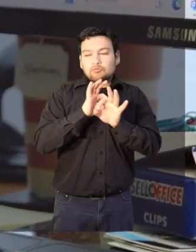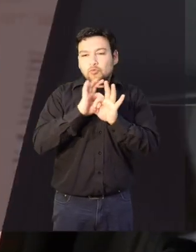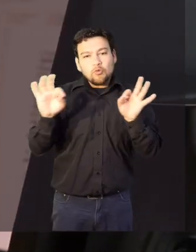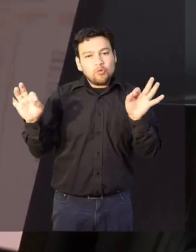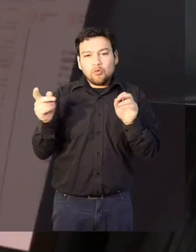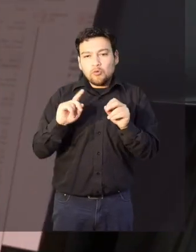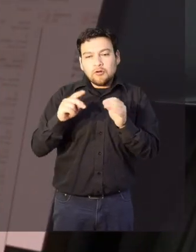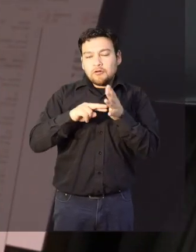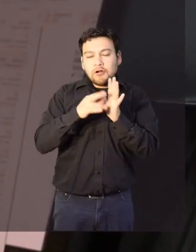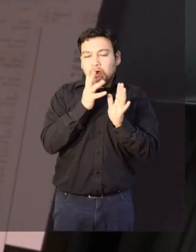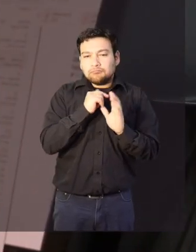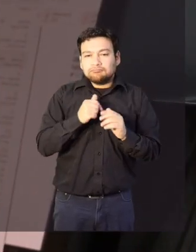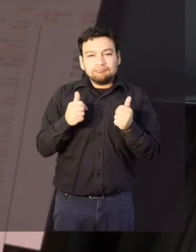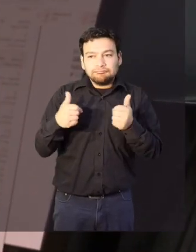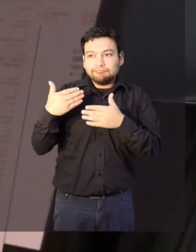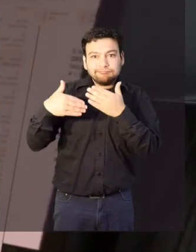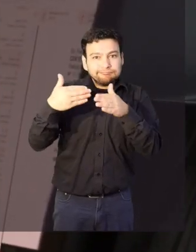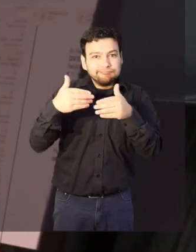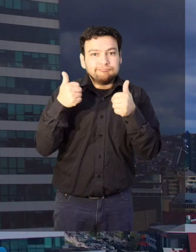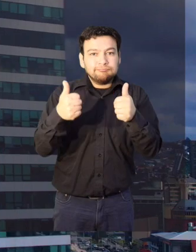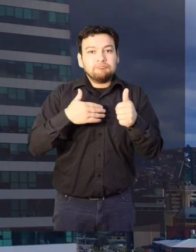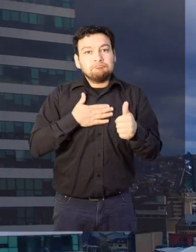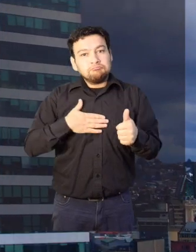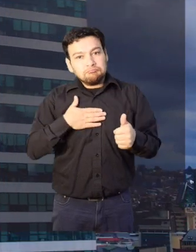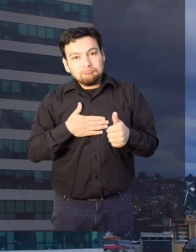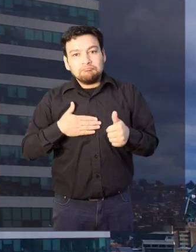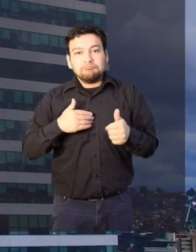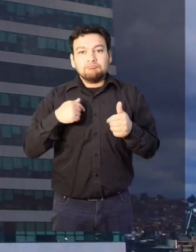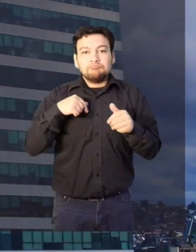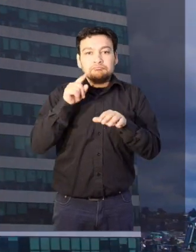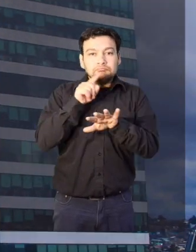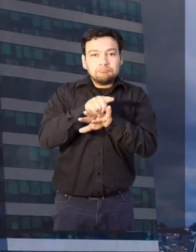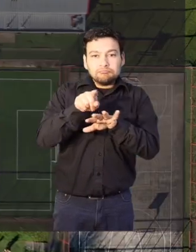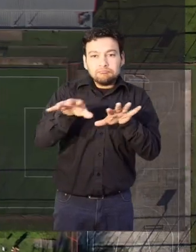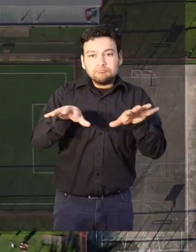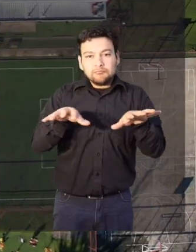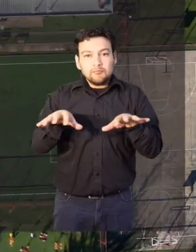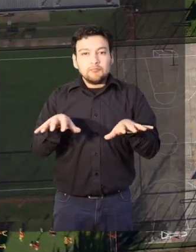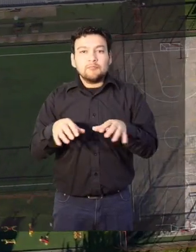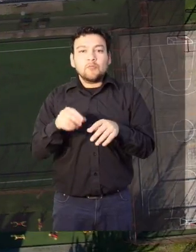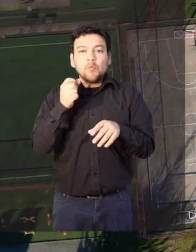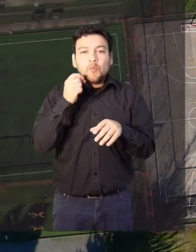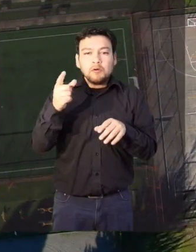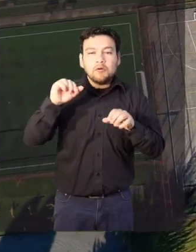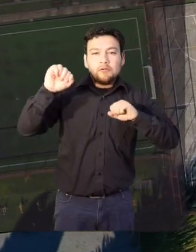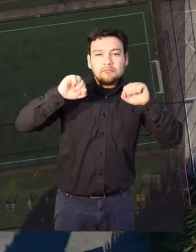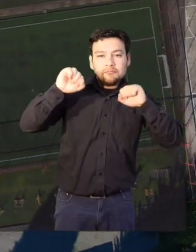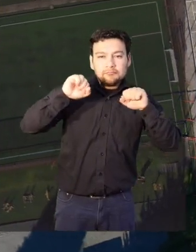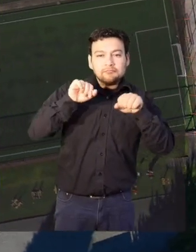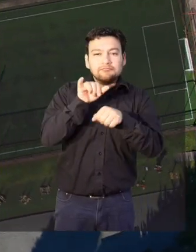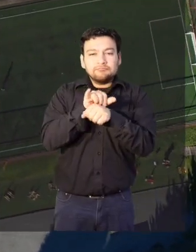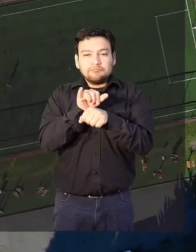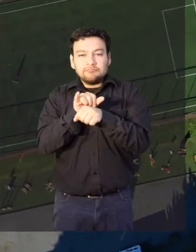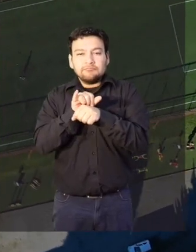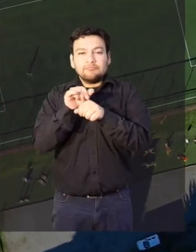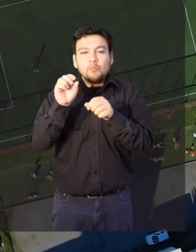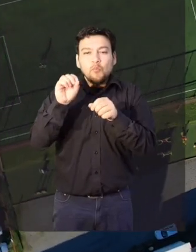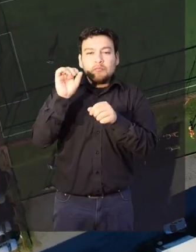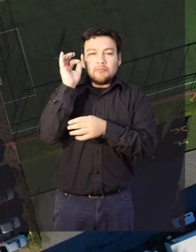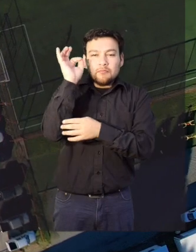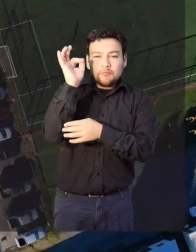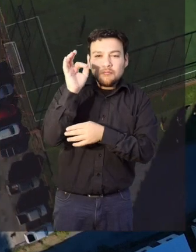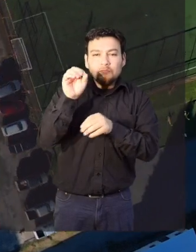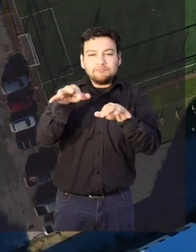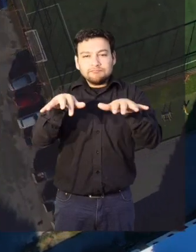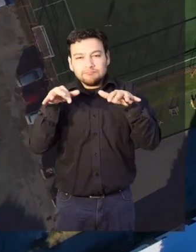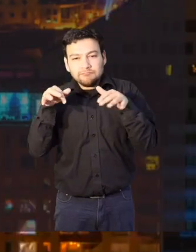distintas y no tuve ni he tenido problemas para cumplir mis funciones exitosamente una de las actividades que más me llamó la atención es que tuvimos que simular